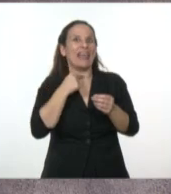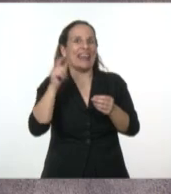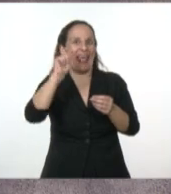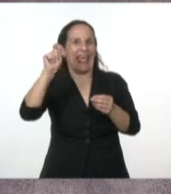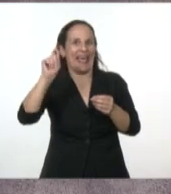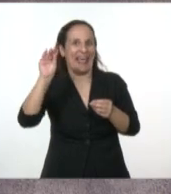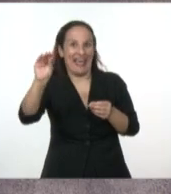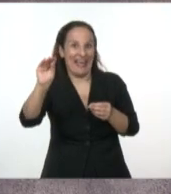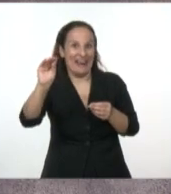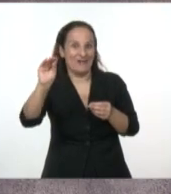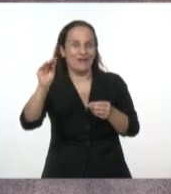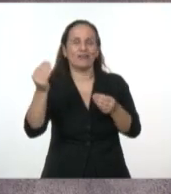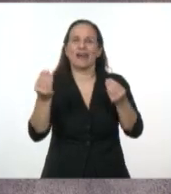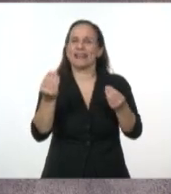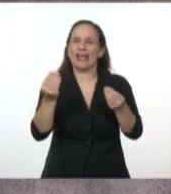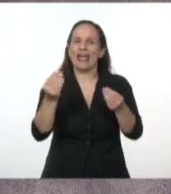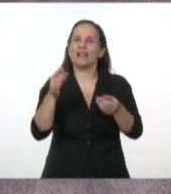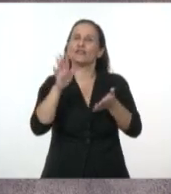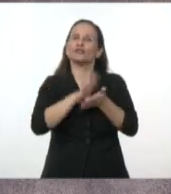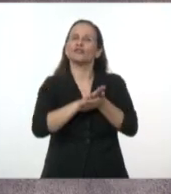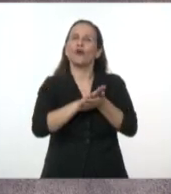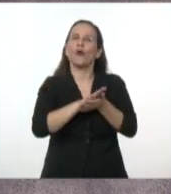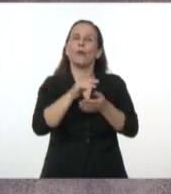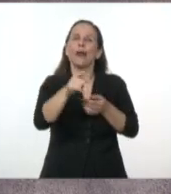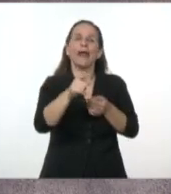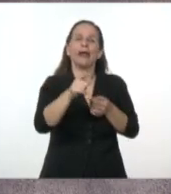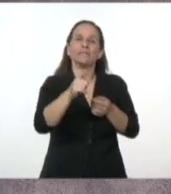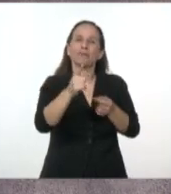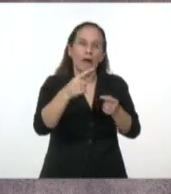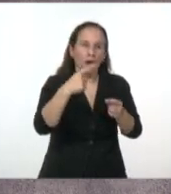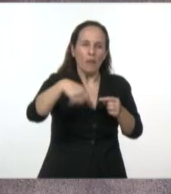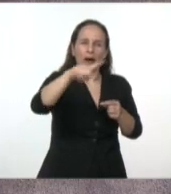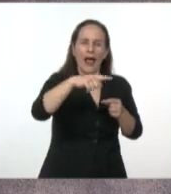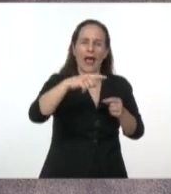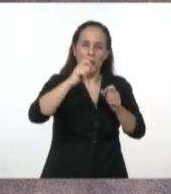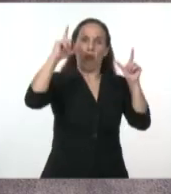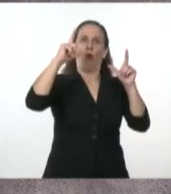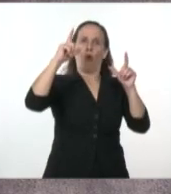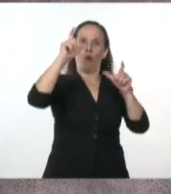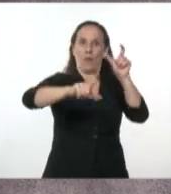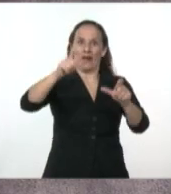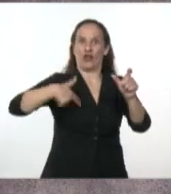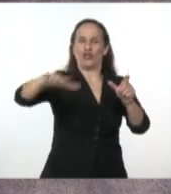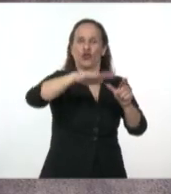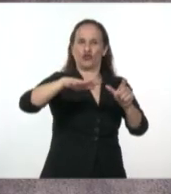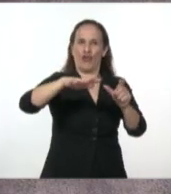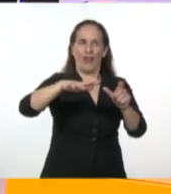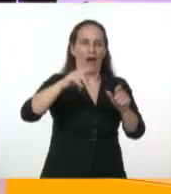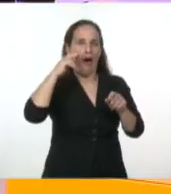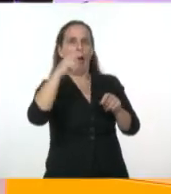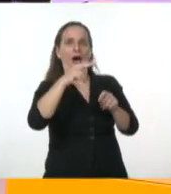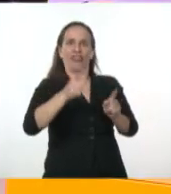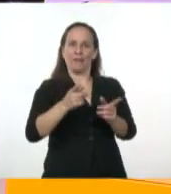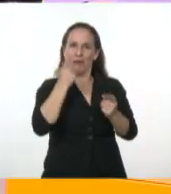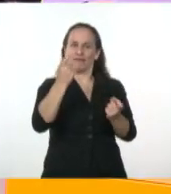que tiene que ver con interpelar a los ciudadanos, ¿sí? Es claro. Decir, pensar en la sociedad. Porque dice, tenemos que